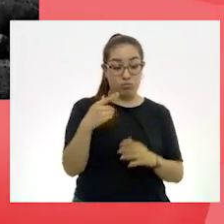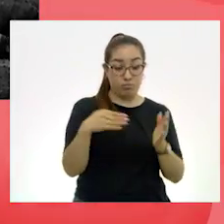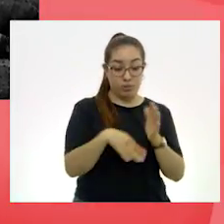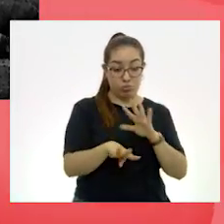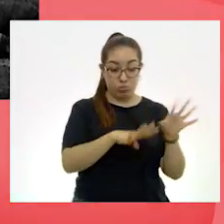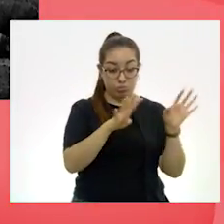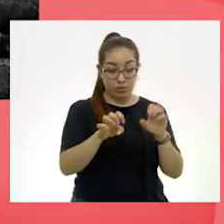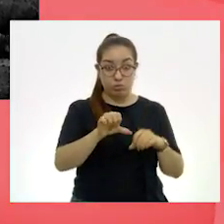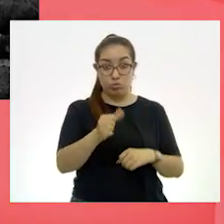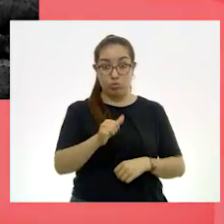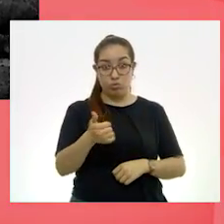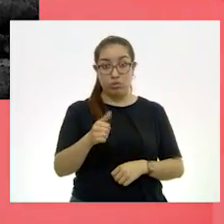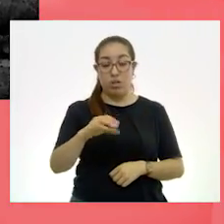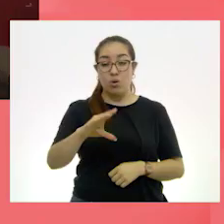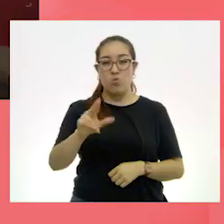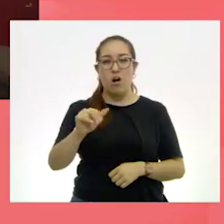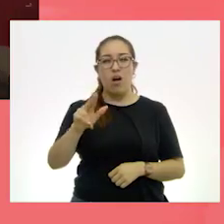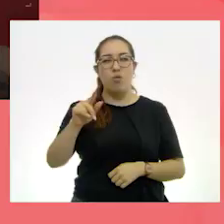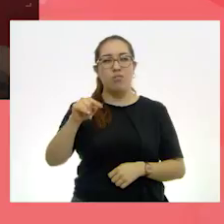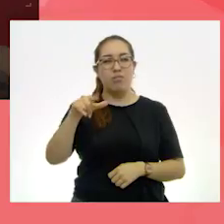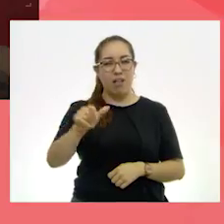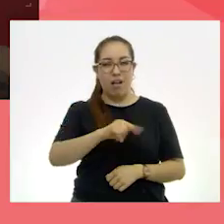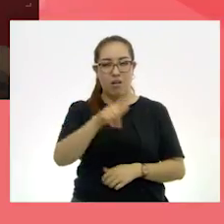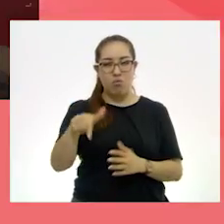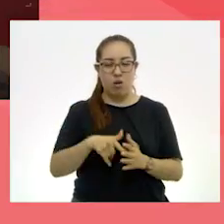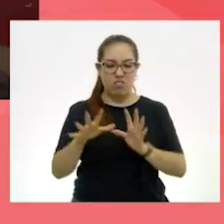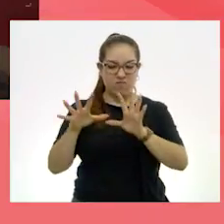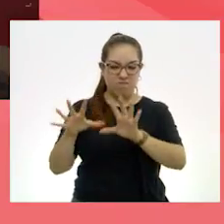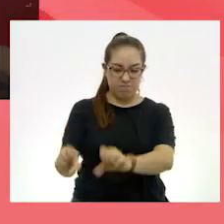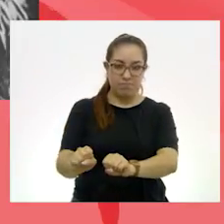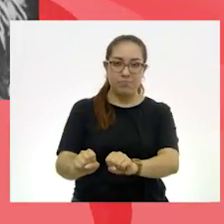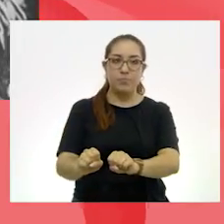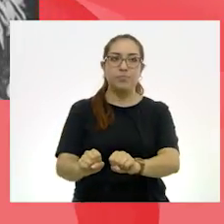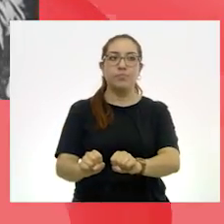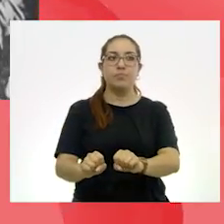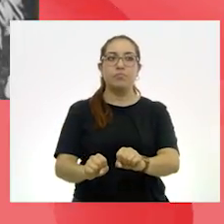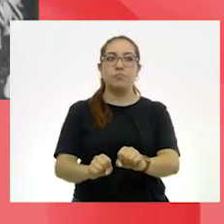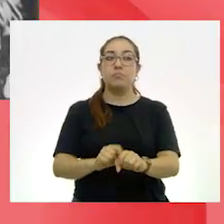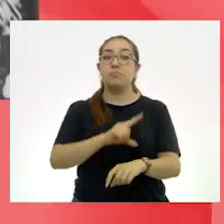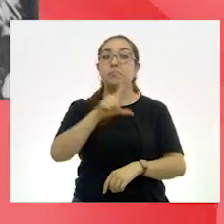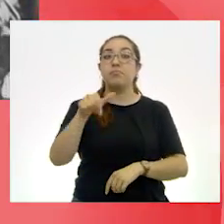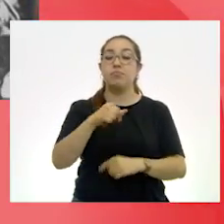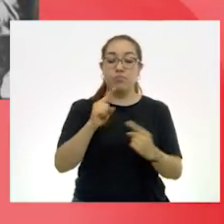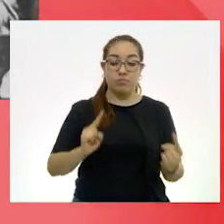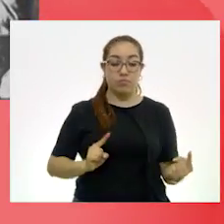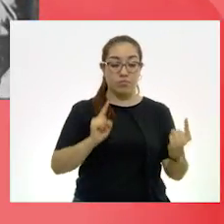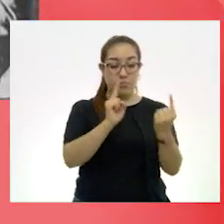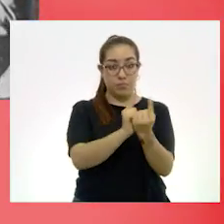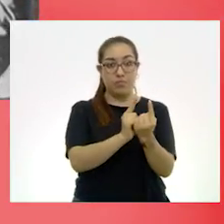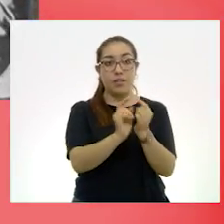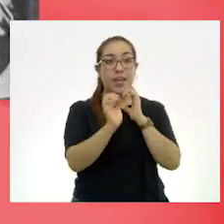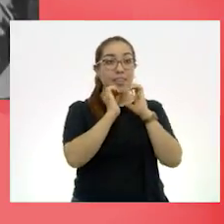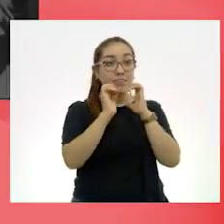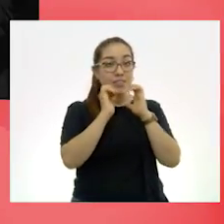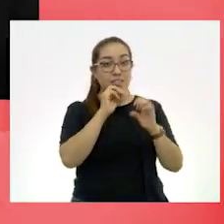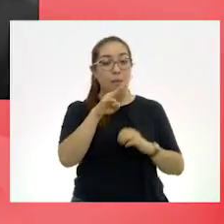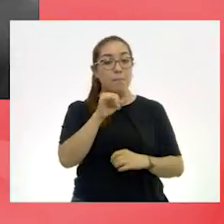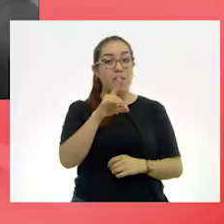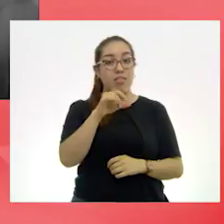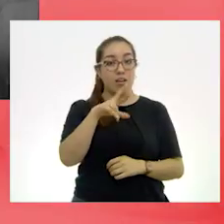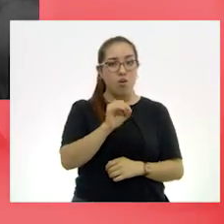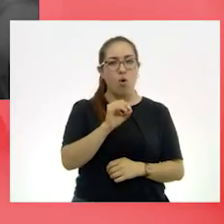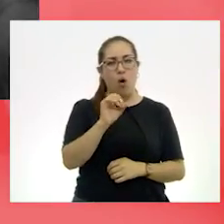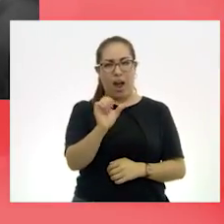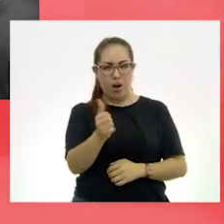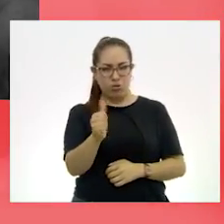1911, sitian Cuautla en mayo de 1911, se entrevista con Madero en agosto, piensen que